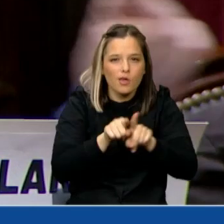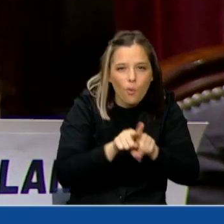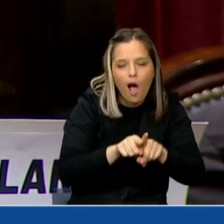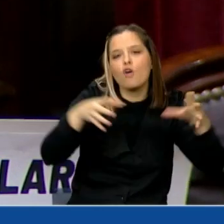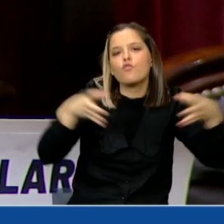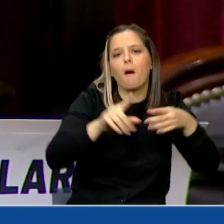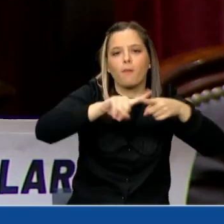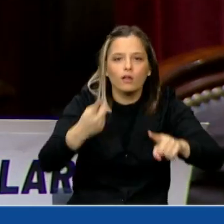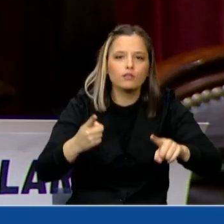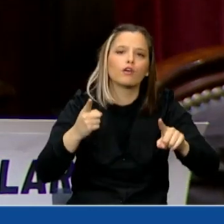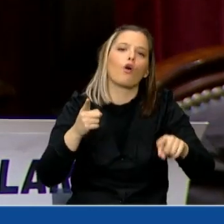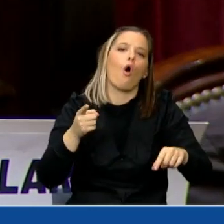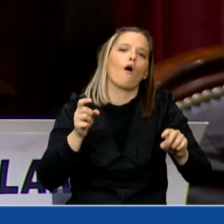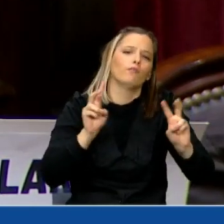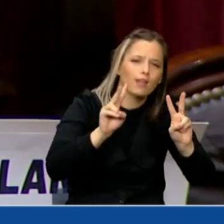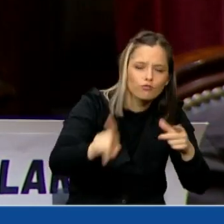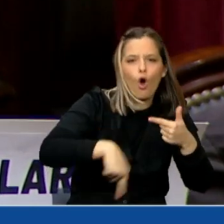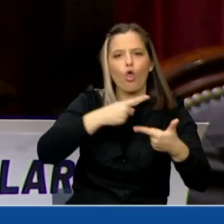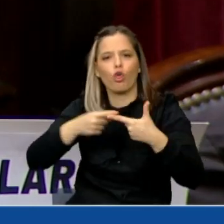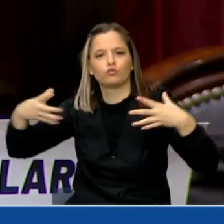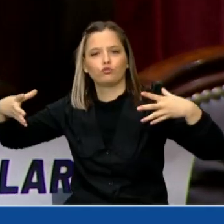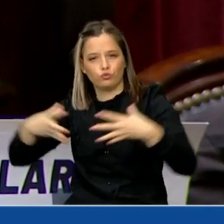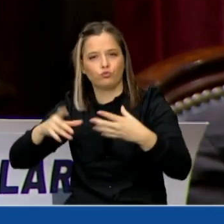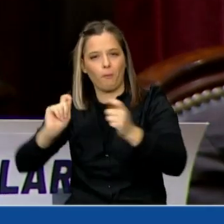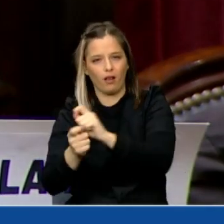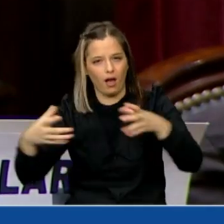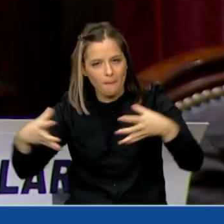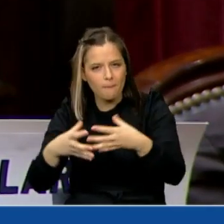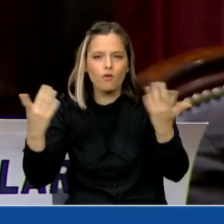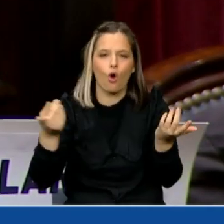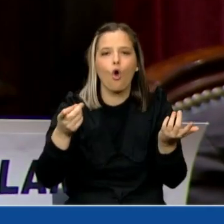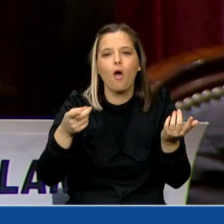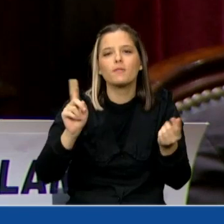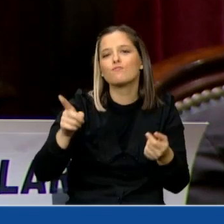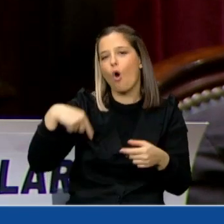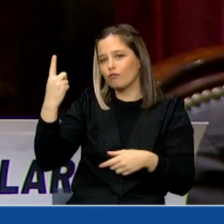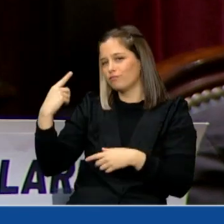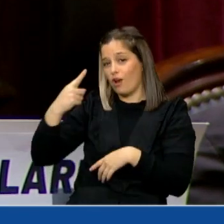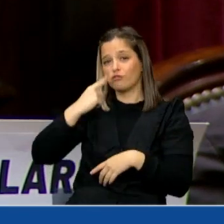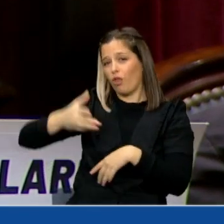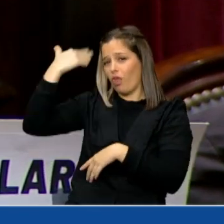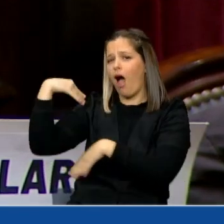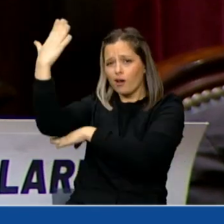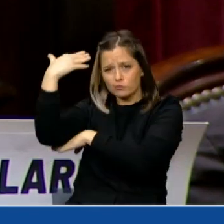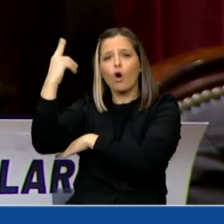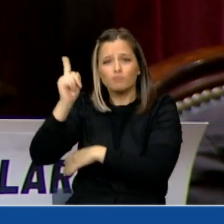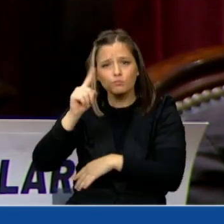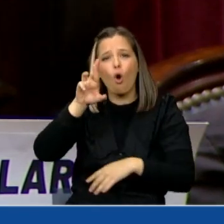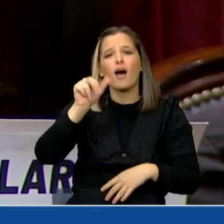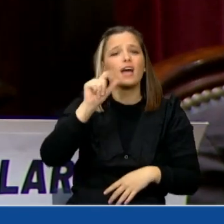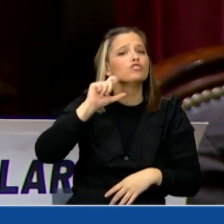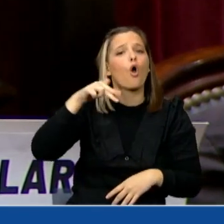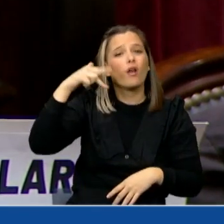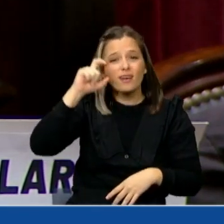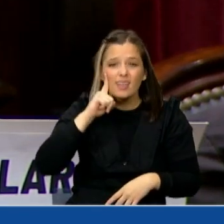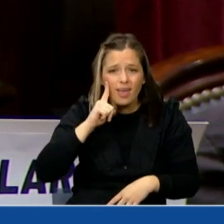Todos, Juntos por el Cambio. Digo, Sáenz estuvo en el acto de masa, igual que Arcioni el otro día, que son del Frente de Todos. También Arcioni enfrenta la huelga de